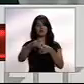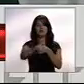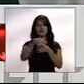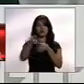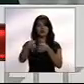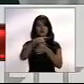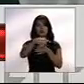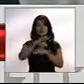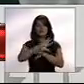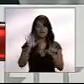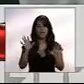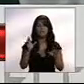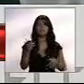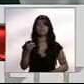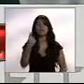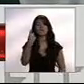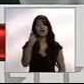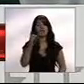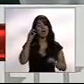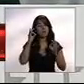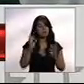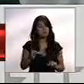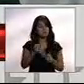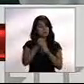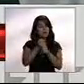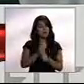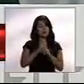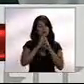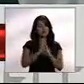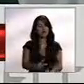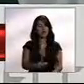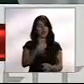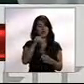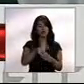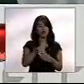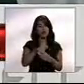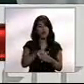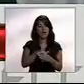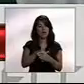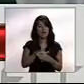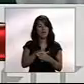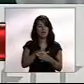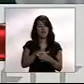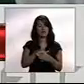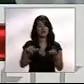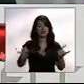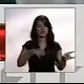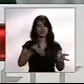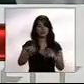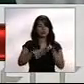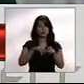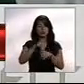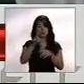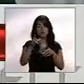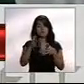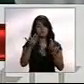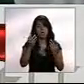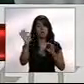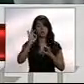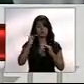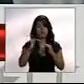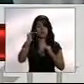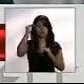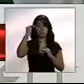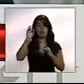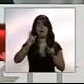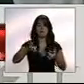falta esperar tener los resultados electorales, es decir, transmisión suficiente que permita al Poder